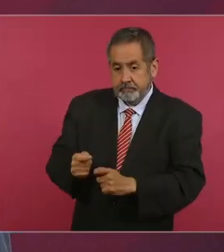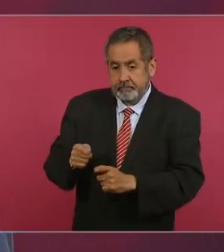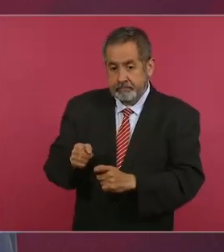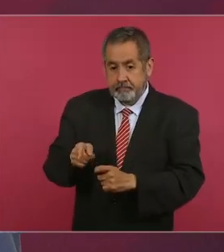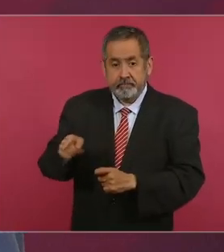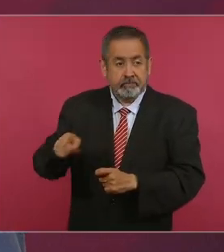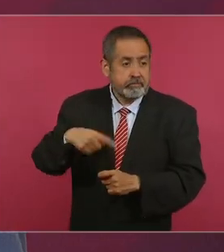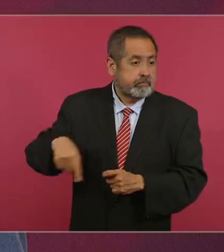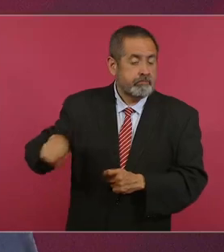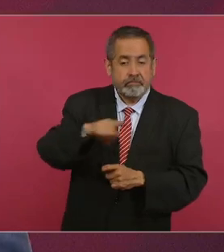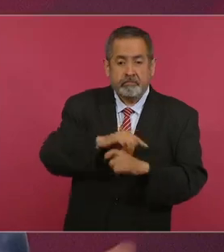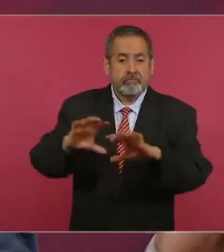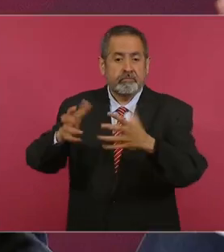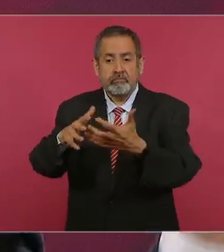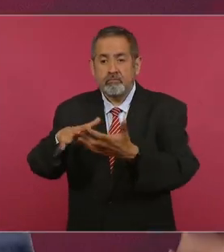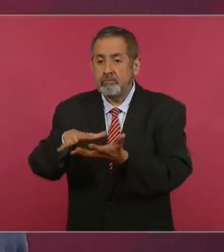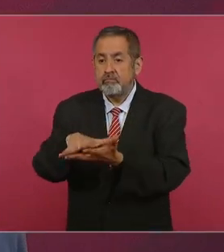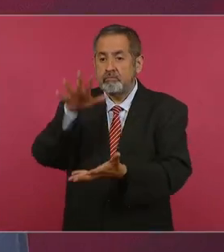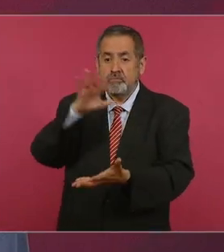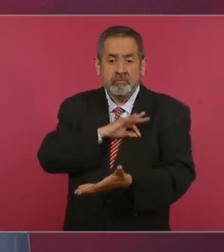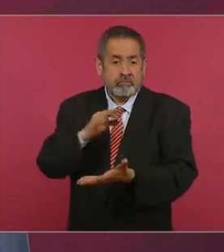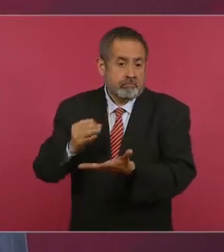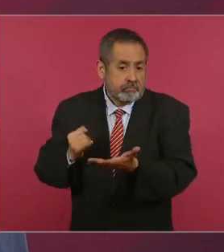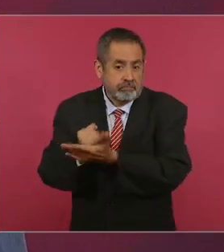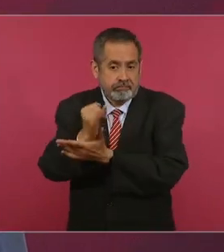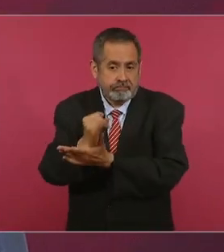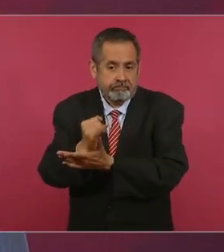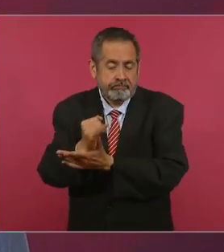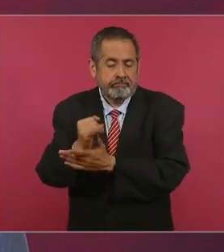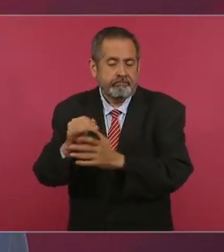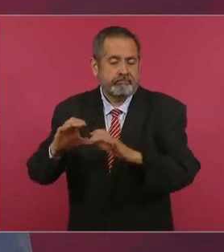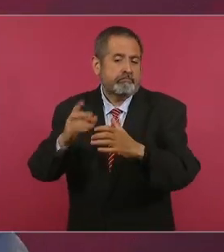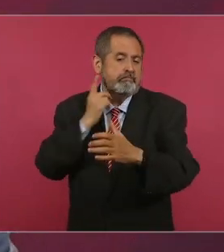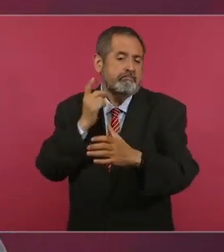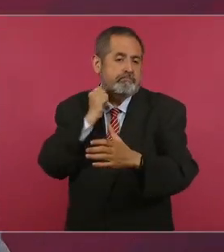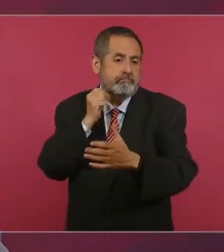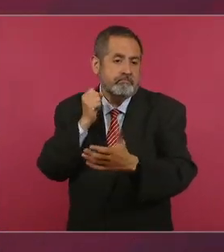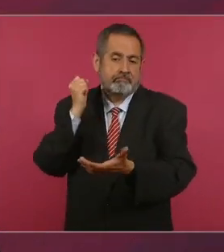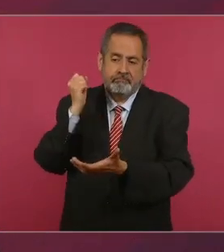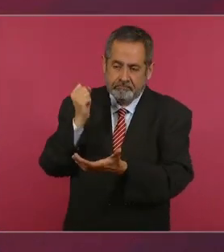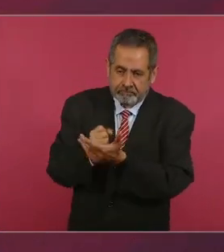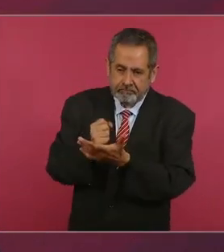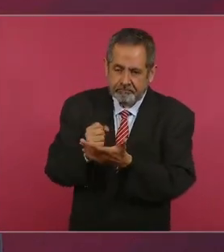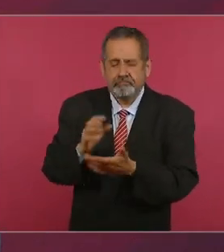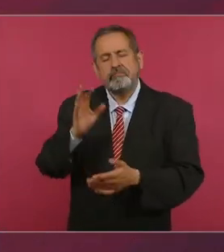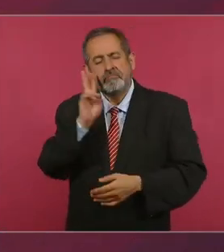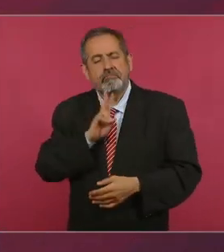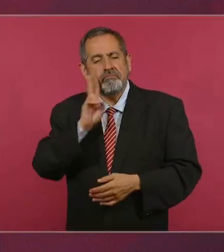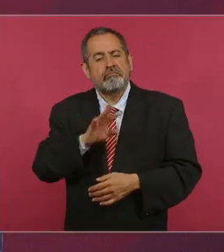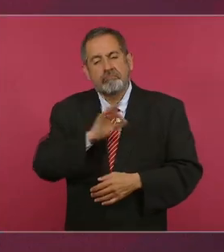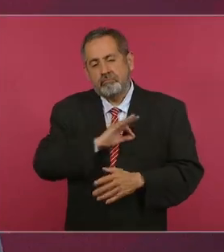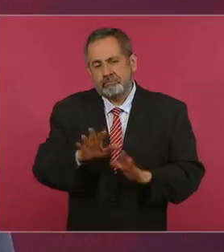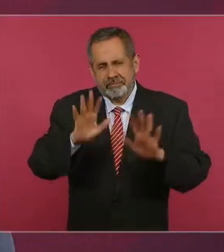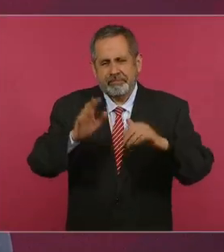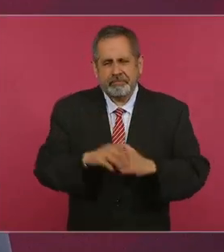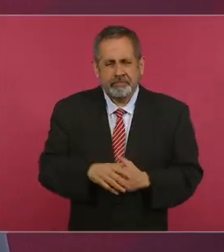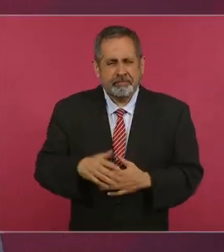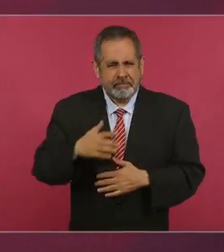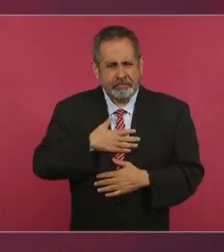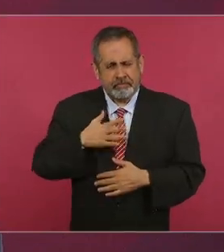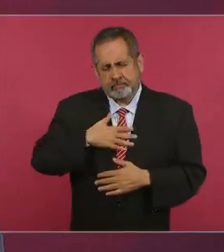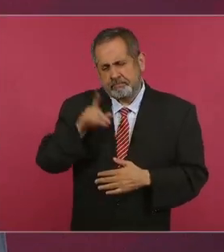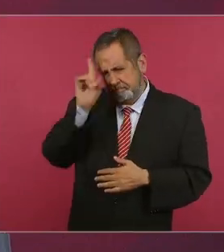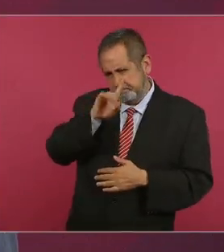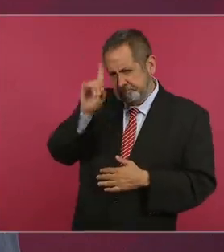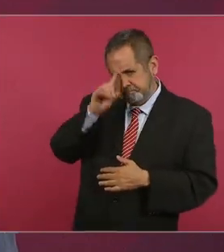mayoría calificada en el Congreso, va a poder reformar la Constitución. Y si se va a lograr eso. Que eso yo lo